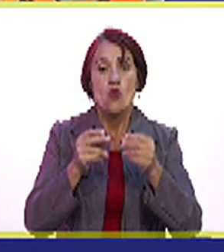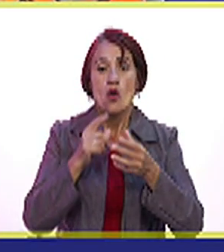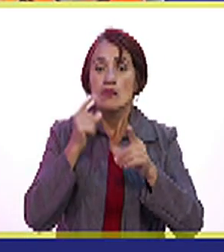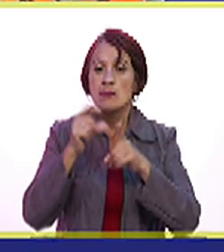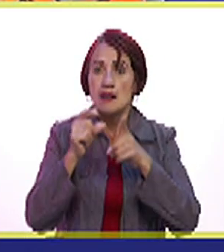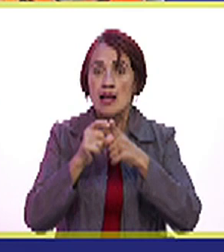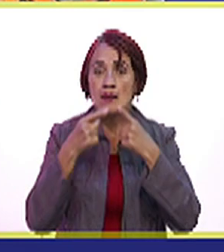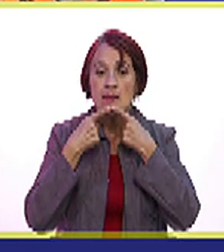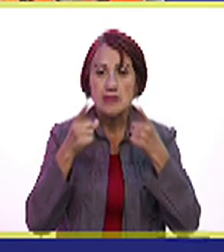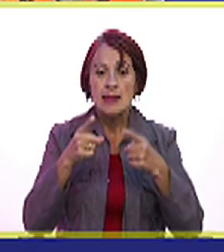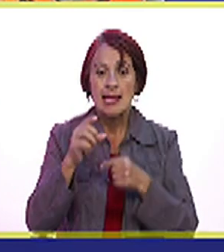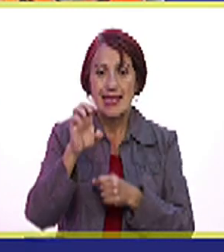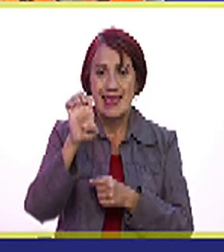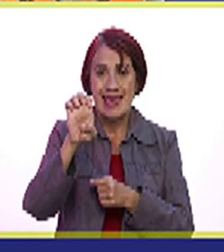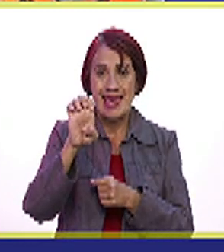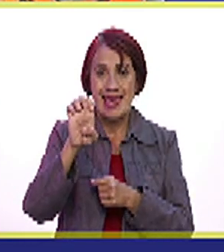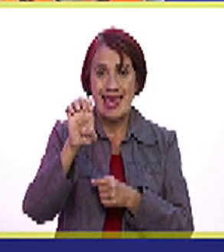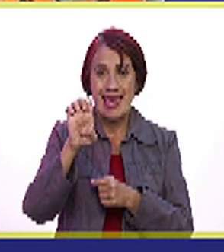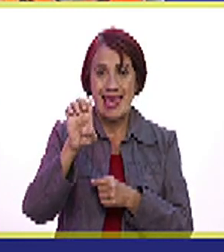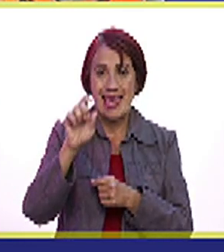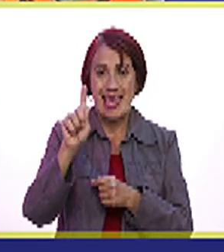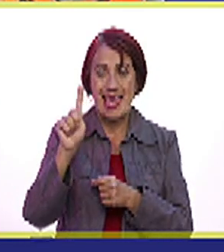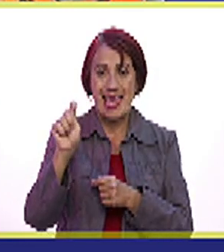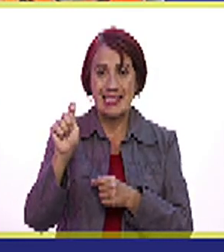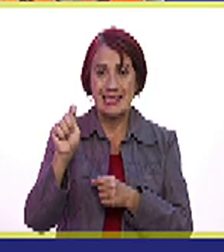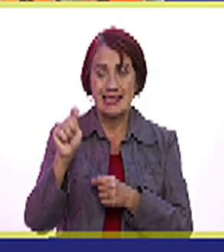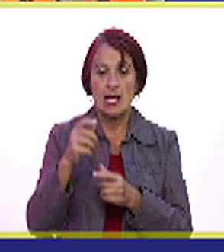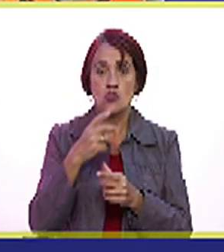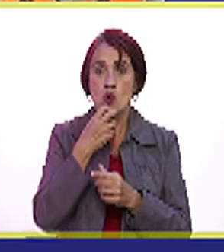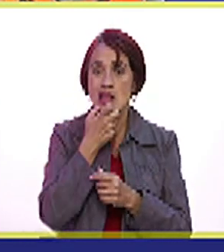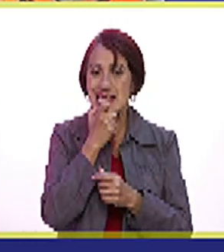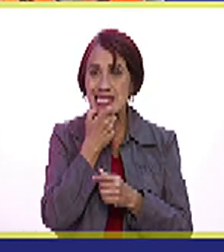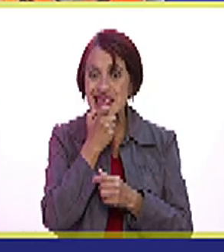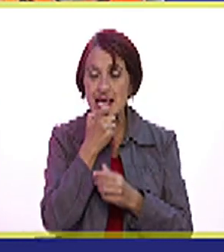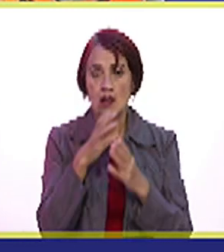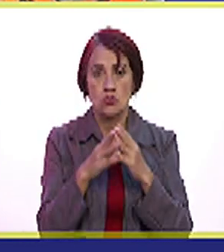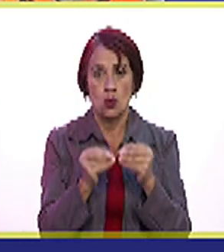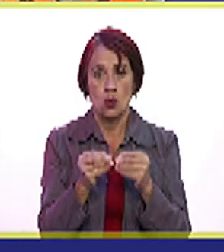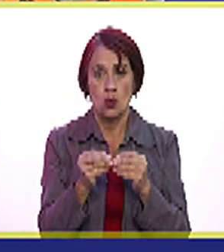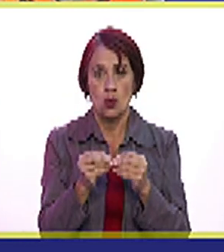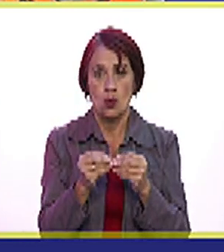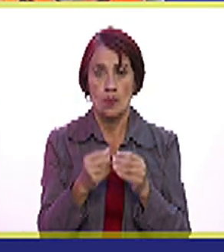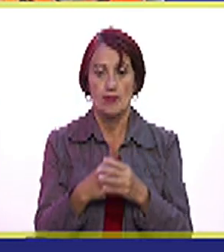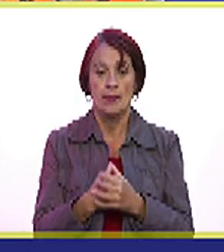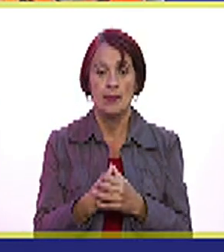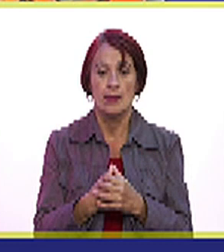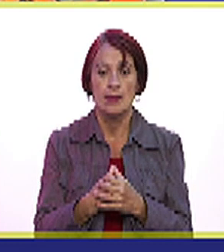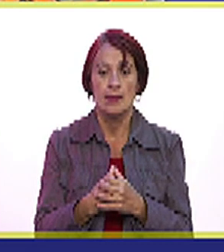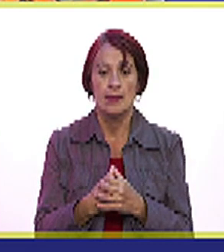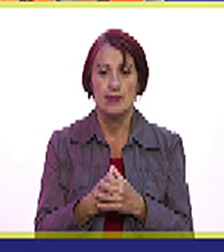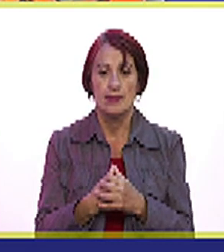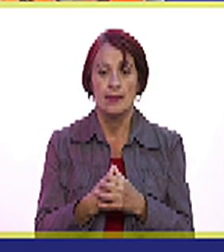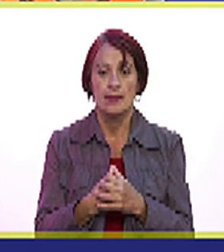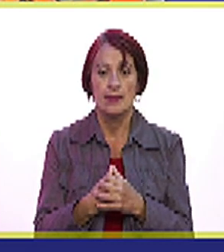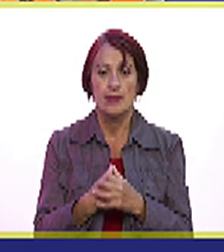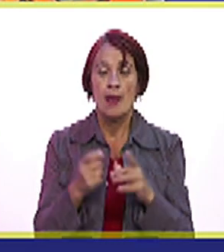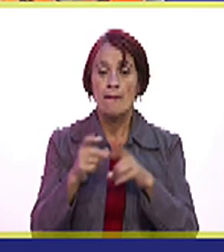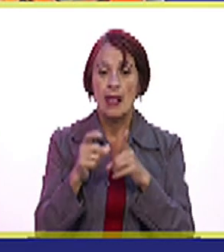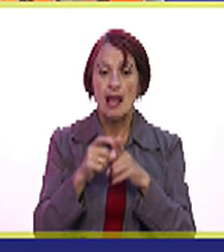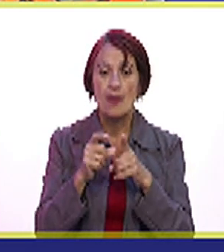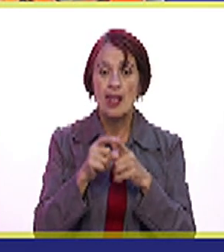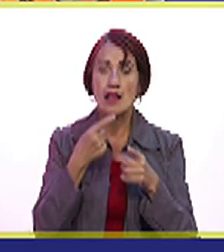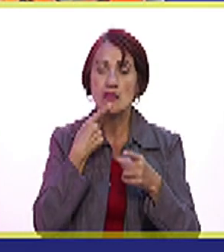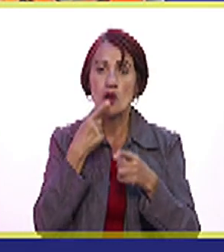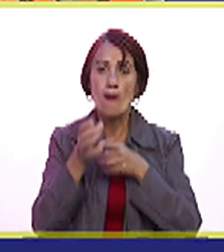como ets, no its, ¿ok? Yo no digo just do it, no. La pronunciación más similar es